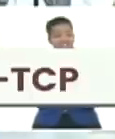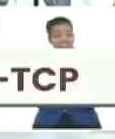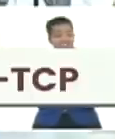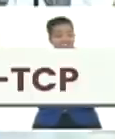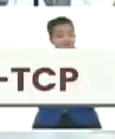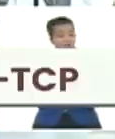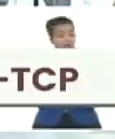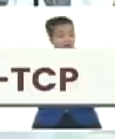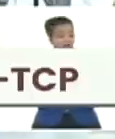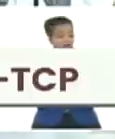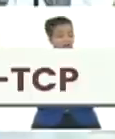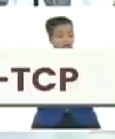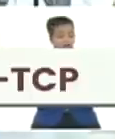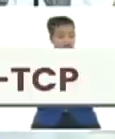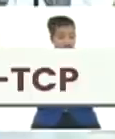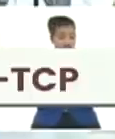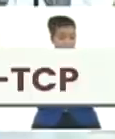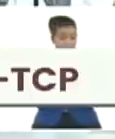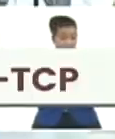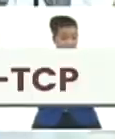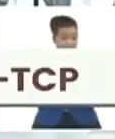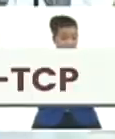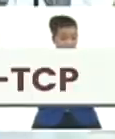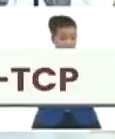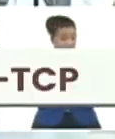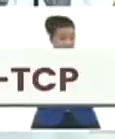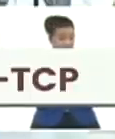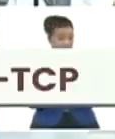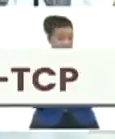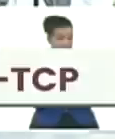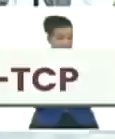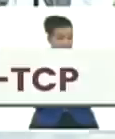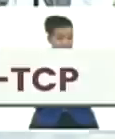comunique que